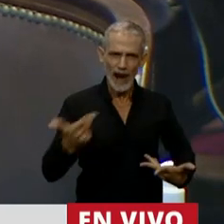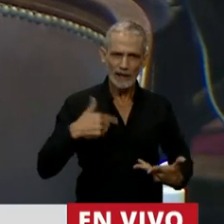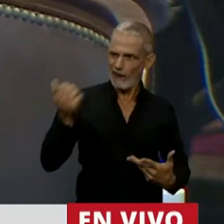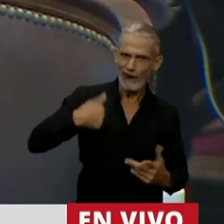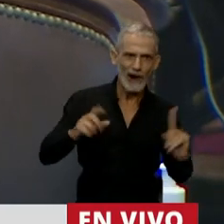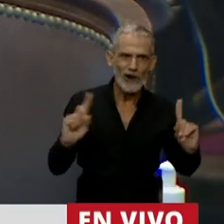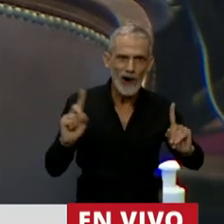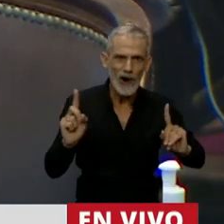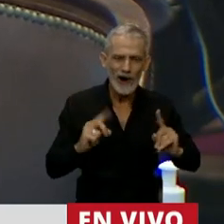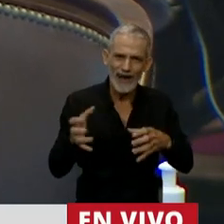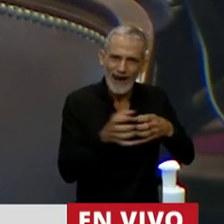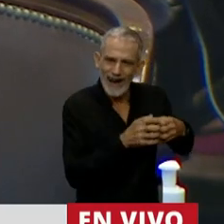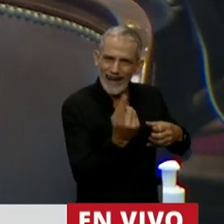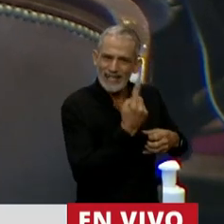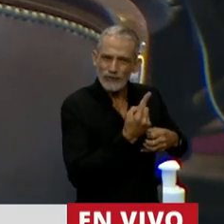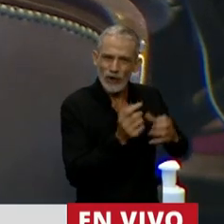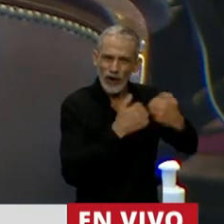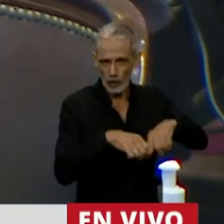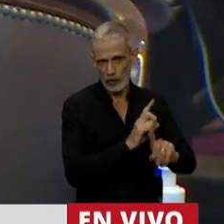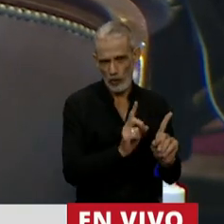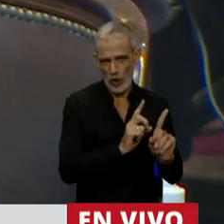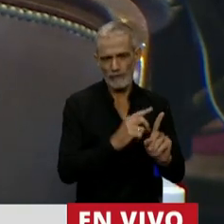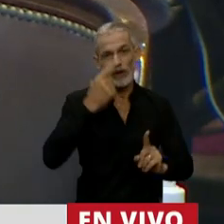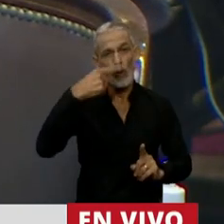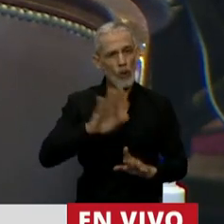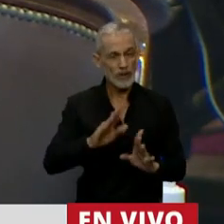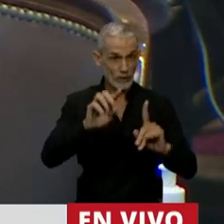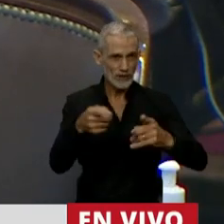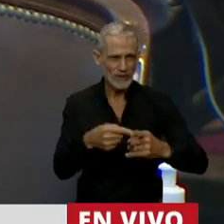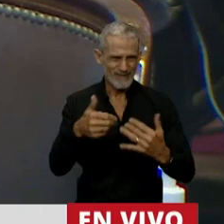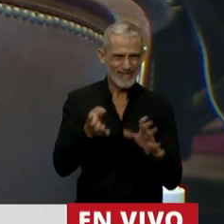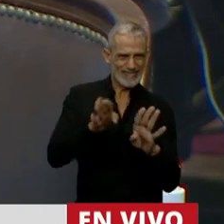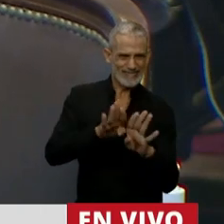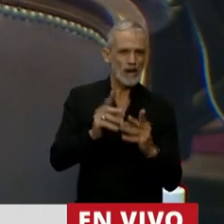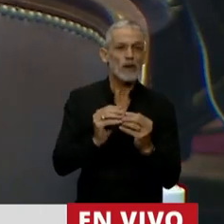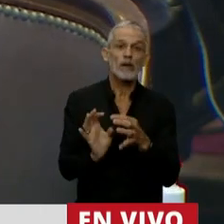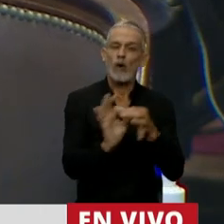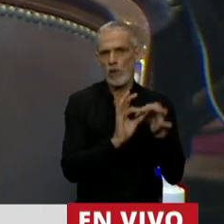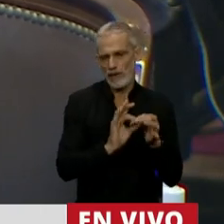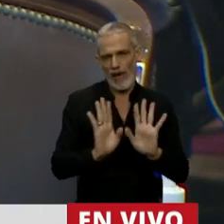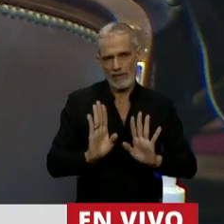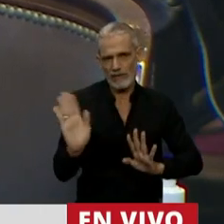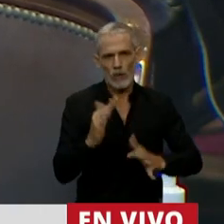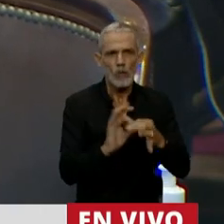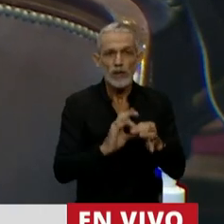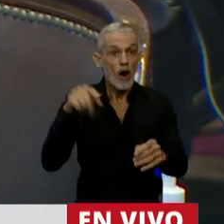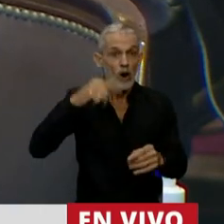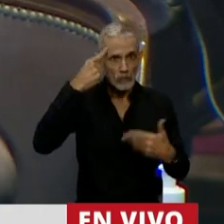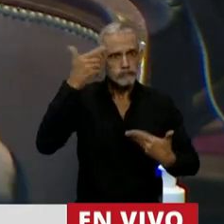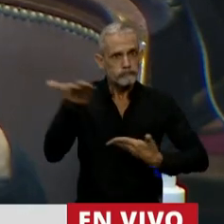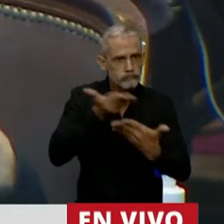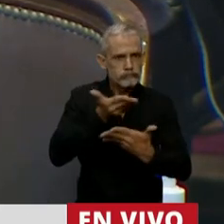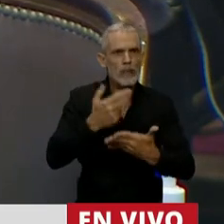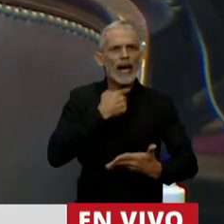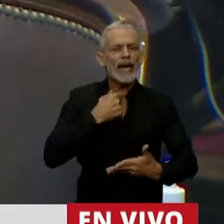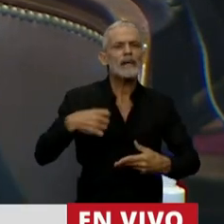ignore, que no nos deje en la clandestinidad. Y por último, también para cerrar en pos de la unidad, creo, como decía, que todos hoy compartimos el valor de